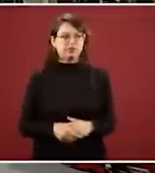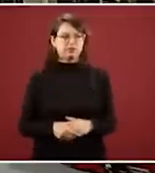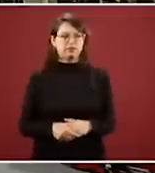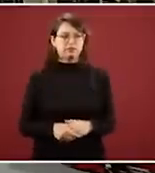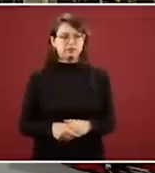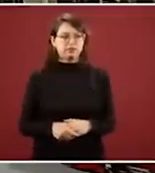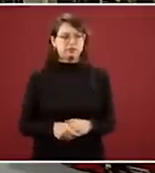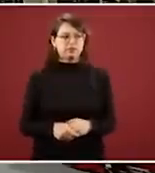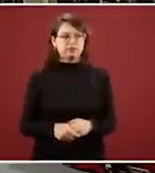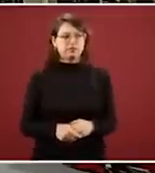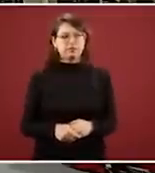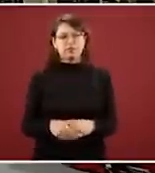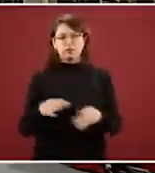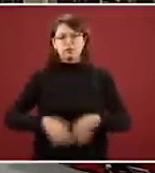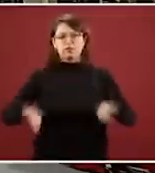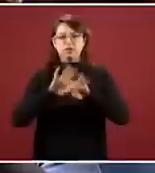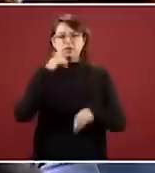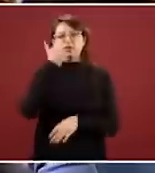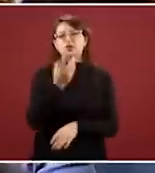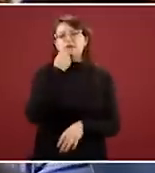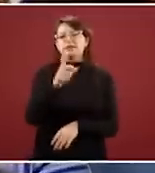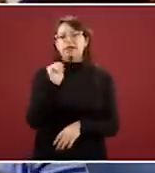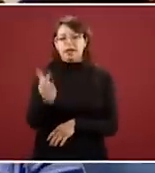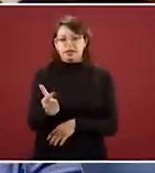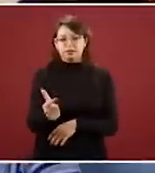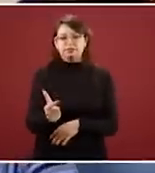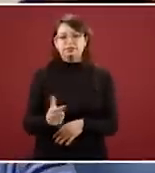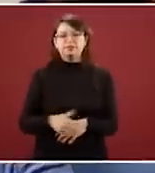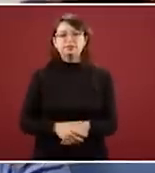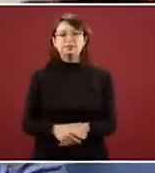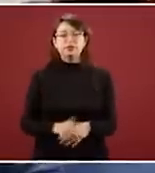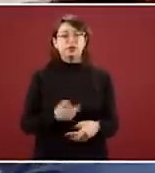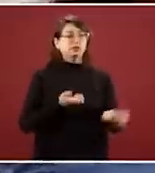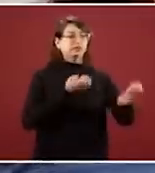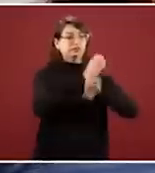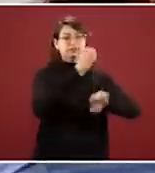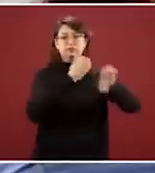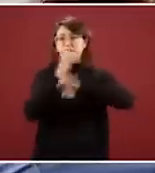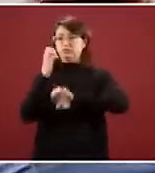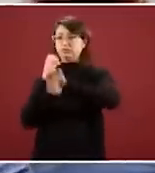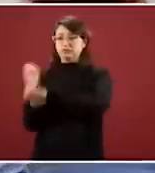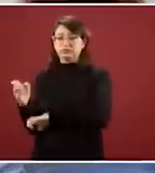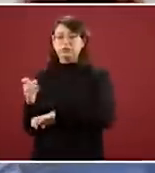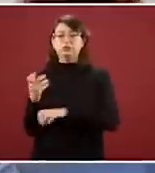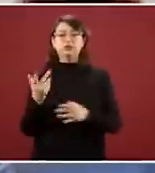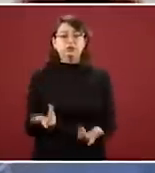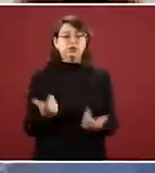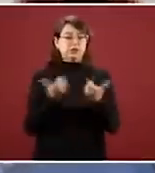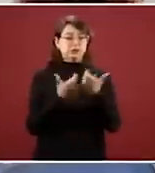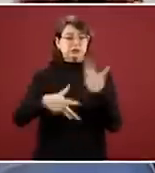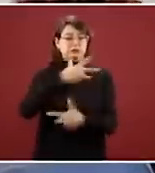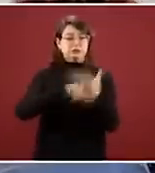aclarar algo, la situación de varios estados es muy difícil en lo económico, en lo